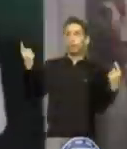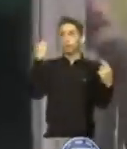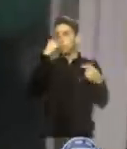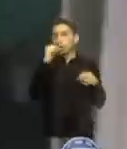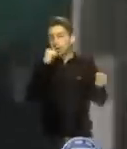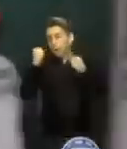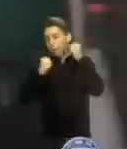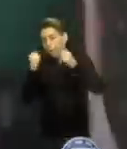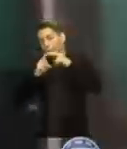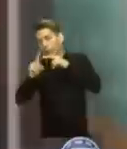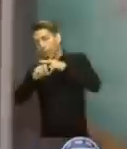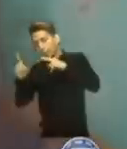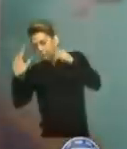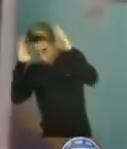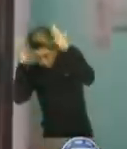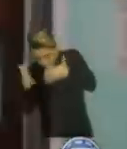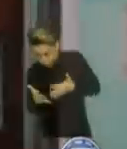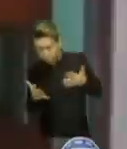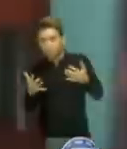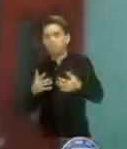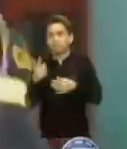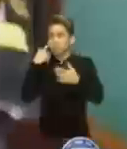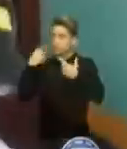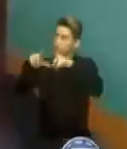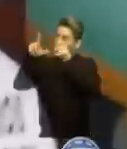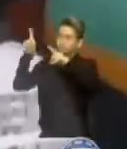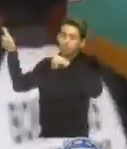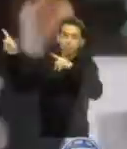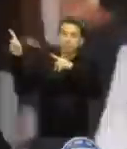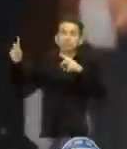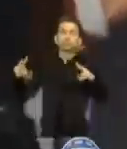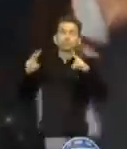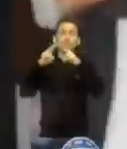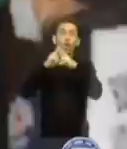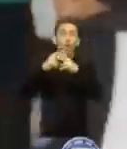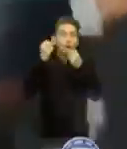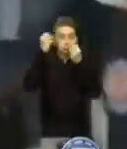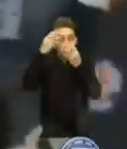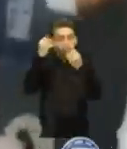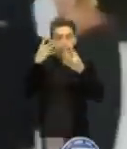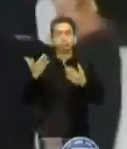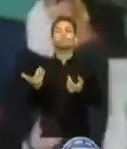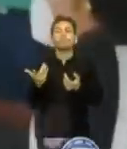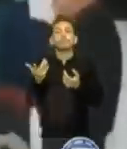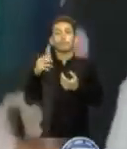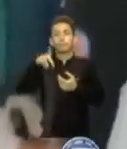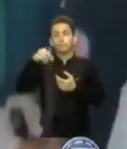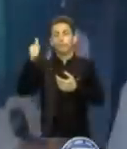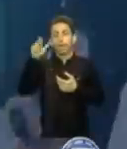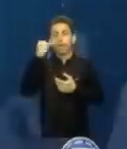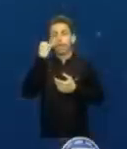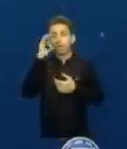para protegerse. Con imágenes de Víctor López, desde la tierra del paisaje Sololá, reporta Mario Guzmán.